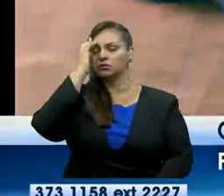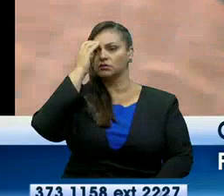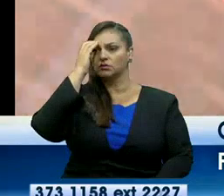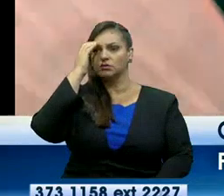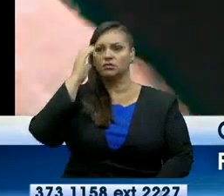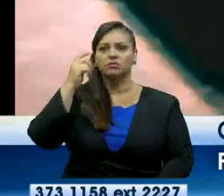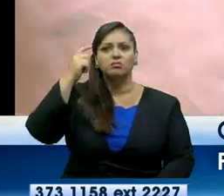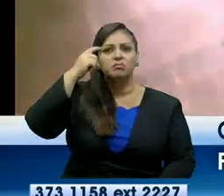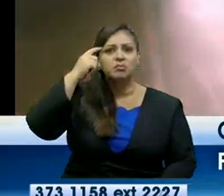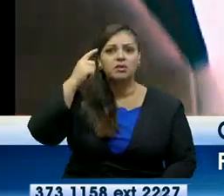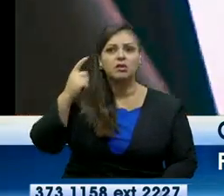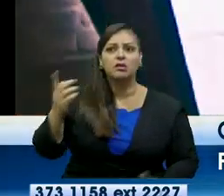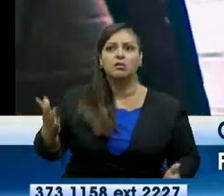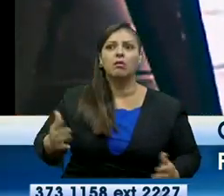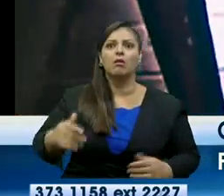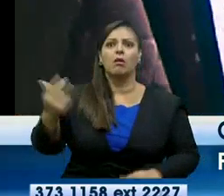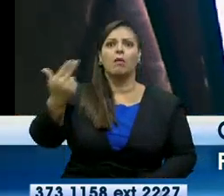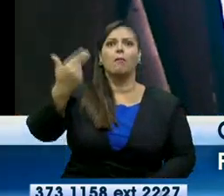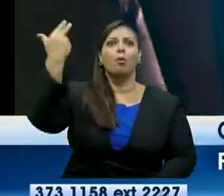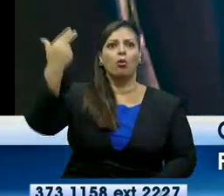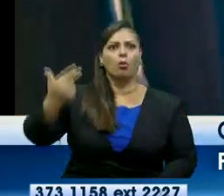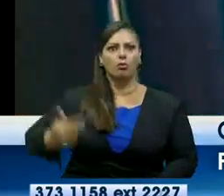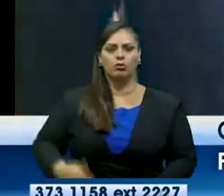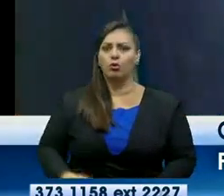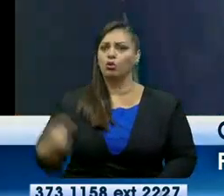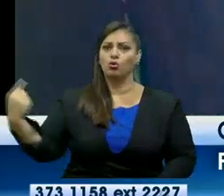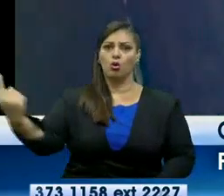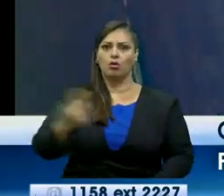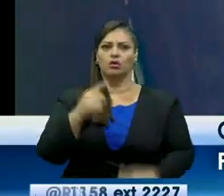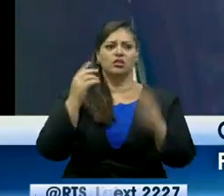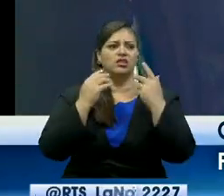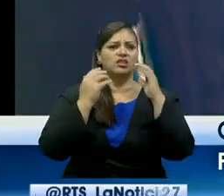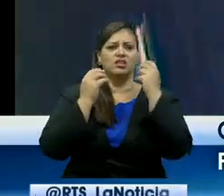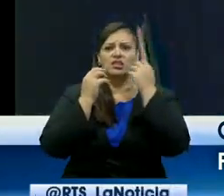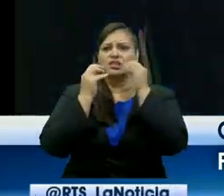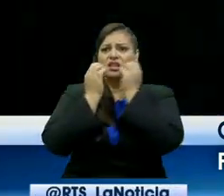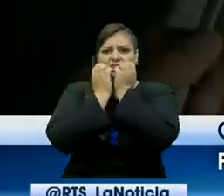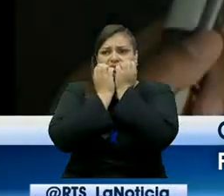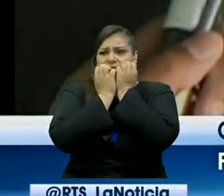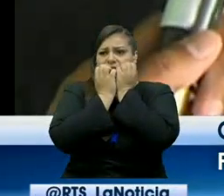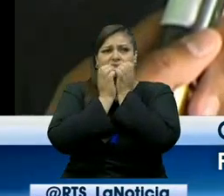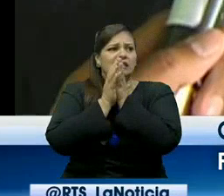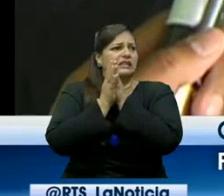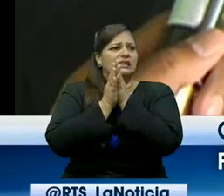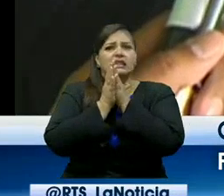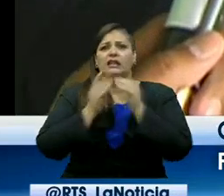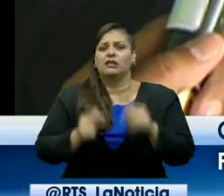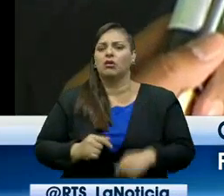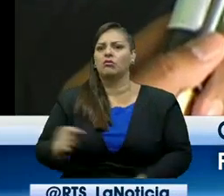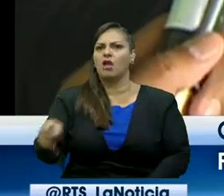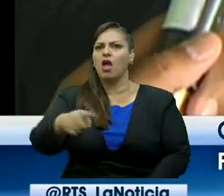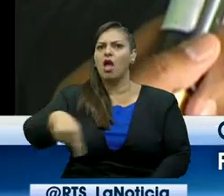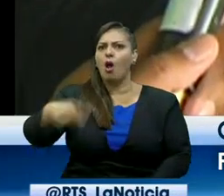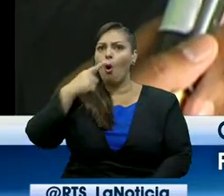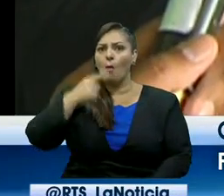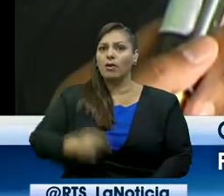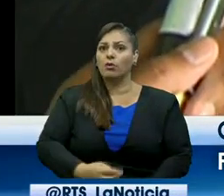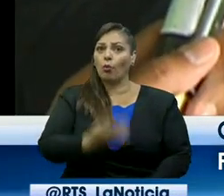nos dispare porque estaba muy nervioso, como alterado, no sé, drogado. Pues cuando equipo fue